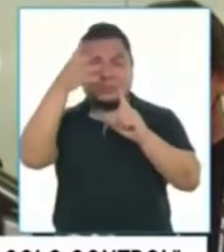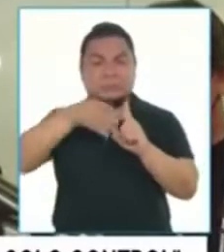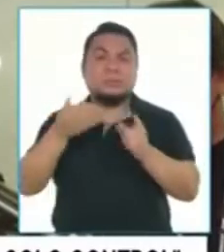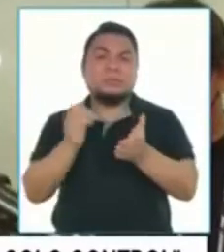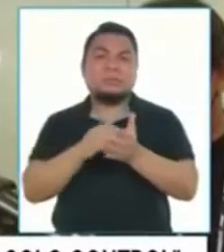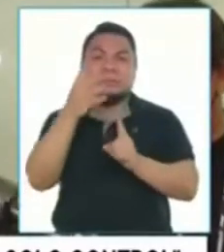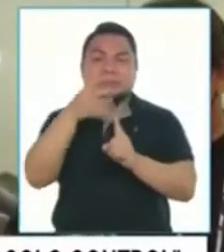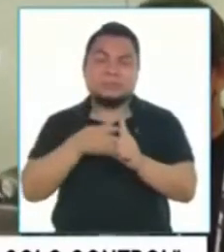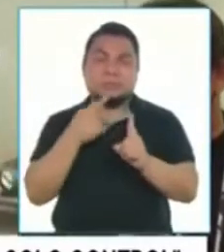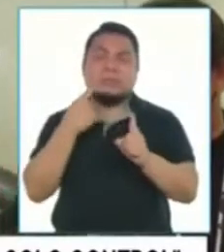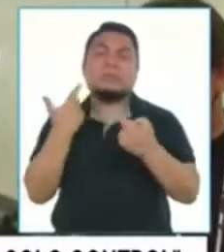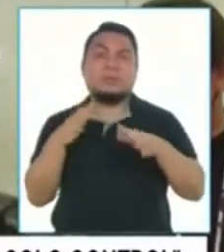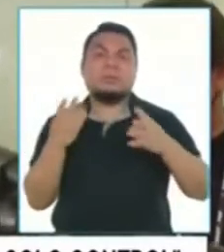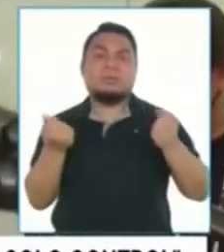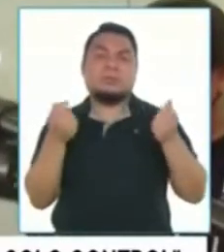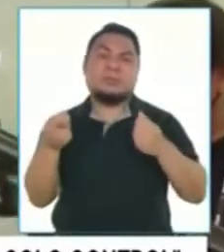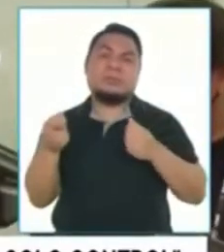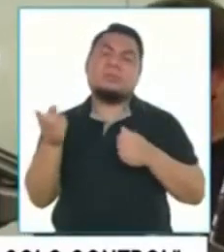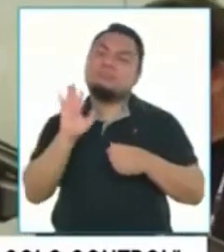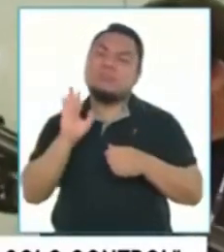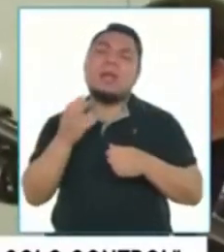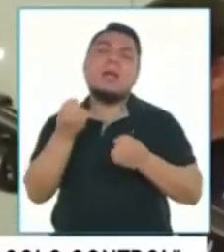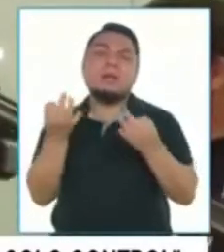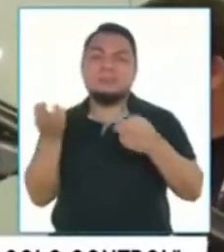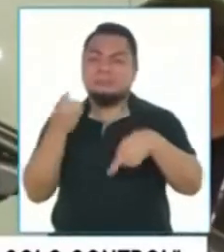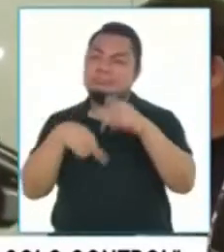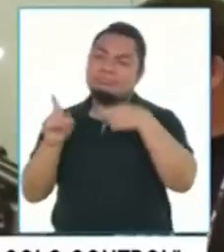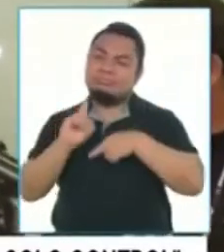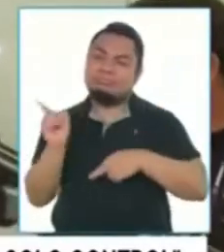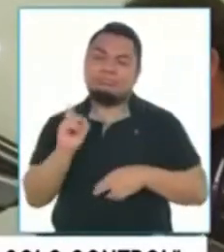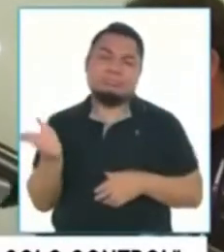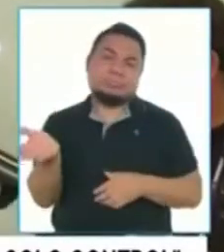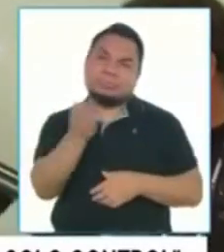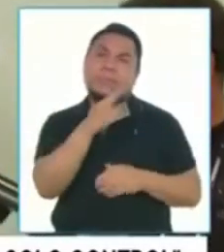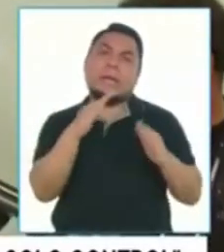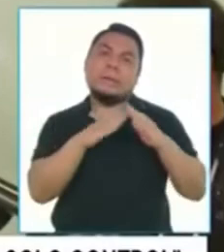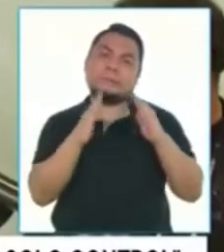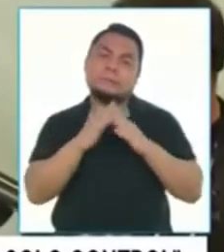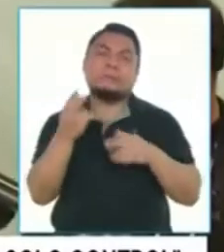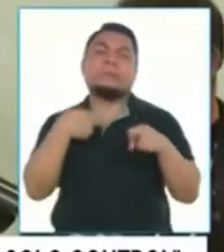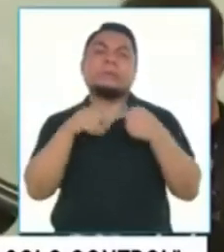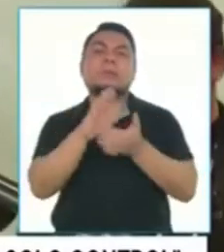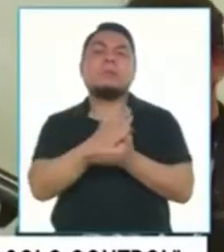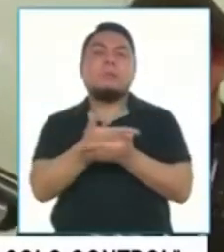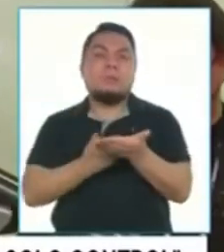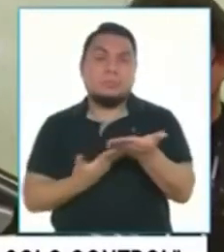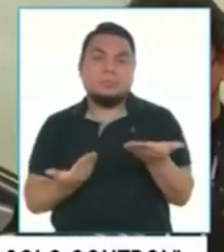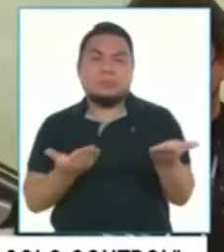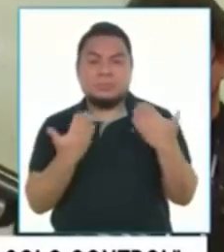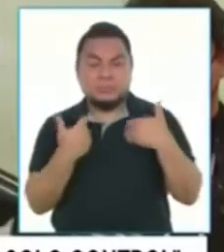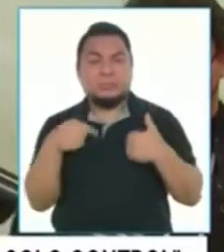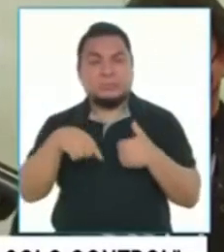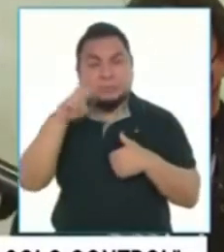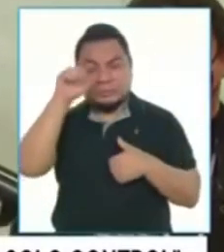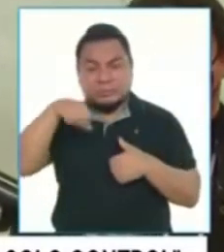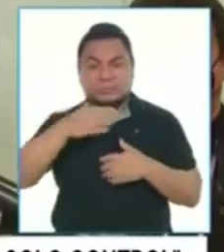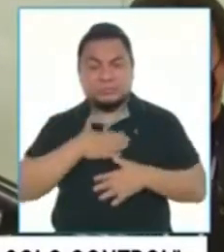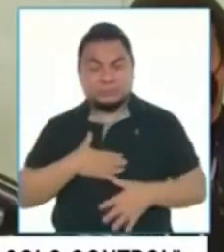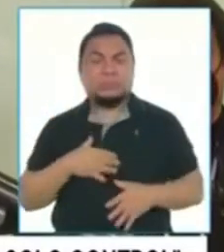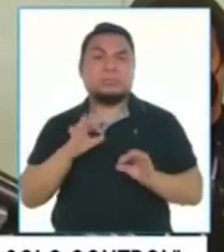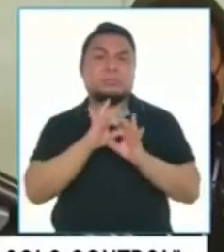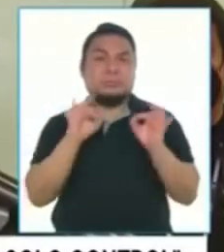evaluación. En algunos casos se ha tenido que retornar al pasajero porque no ha tenido la garantía de poder asegurarle a nosotros como país que va a